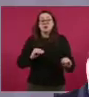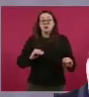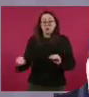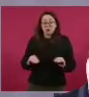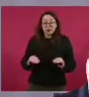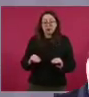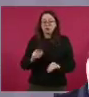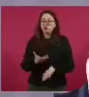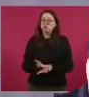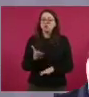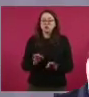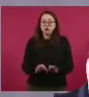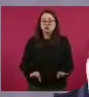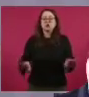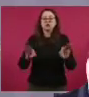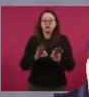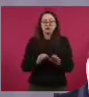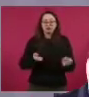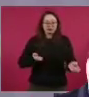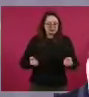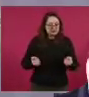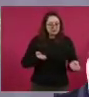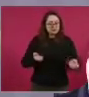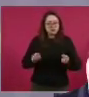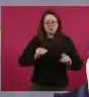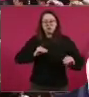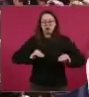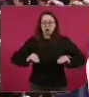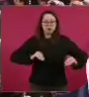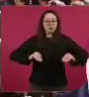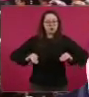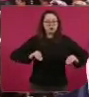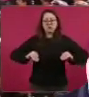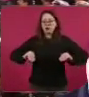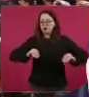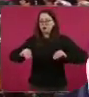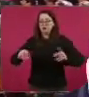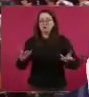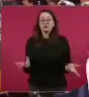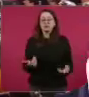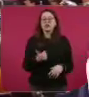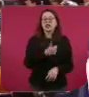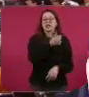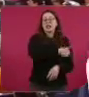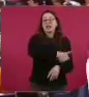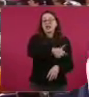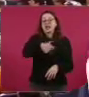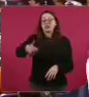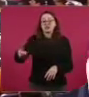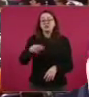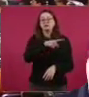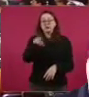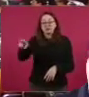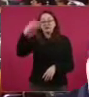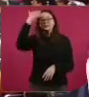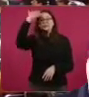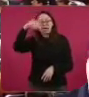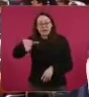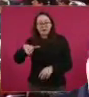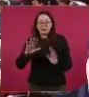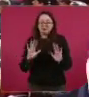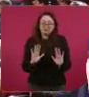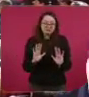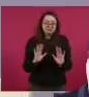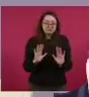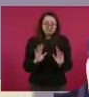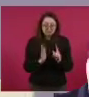importante, el movimiento. Y cada uno de ustedes en sus disciplinas sabe perfectamente cómo es ese tiempo de movimiento.